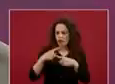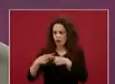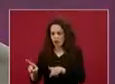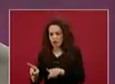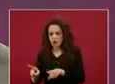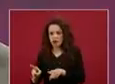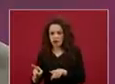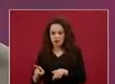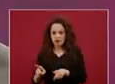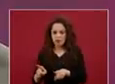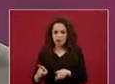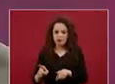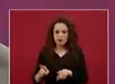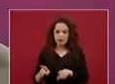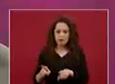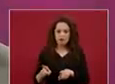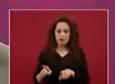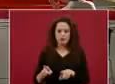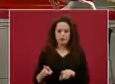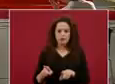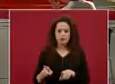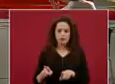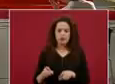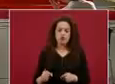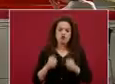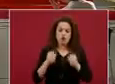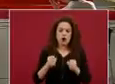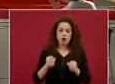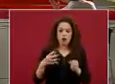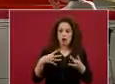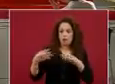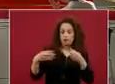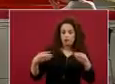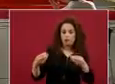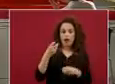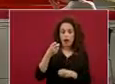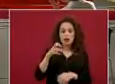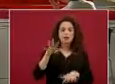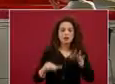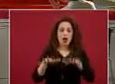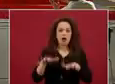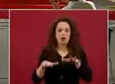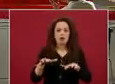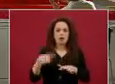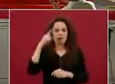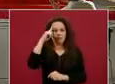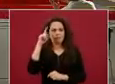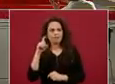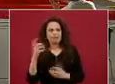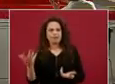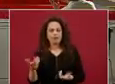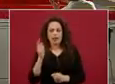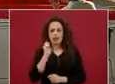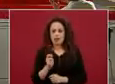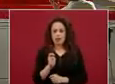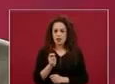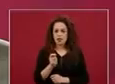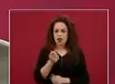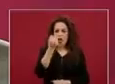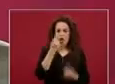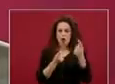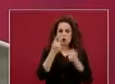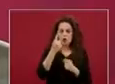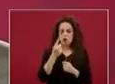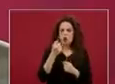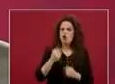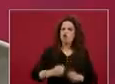poblacionales en la intensidad de transmisión a veces dan fenómenos paradójicos en donde algunos de los indicadores están